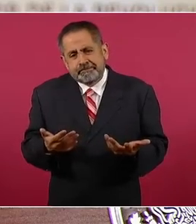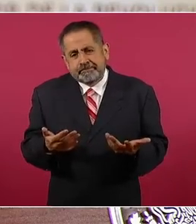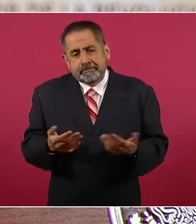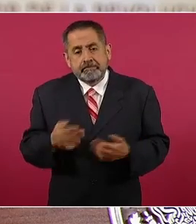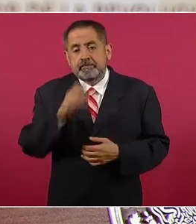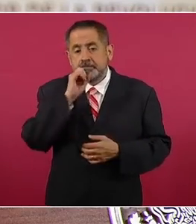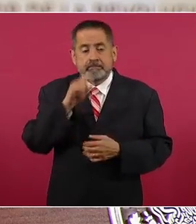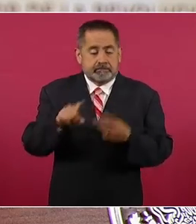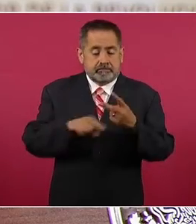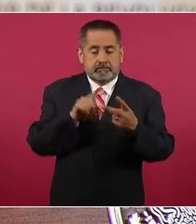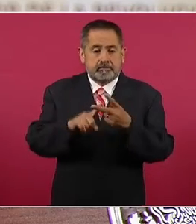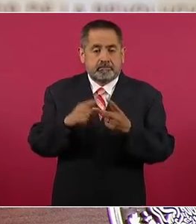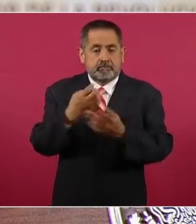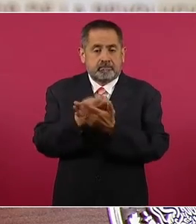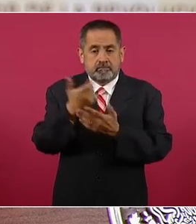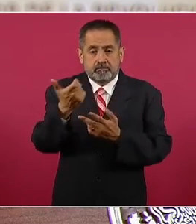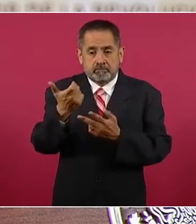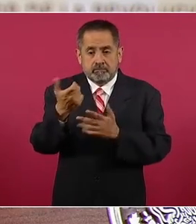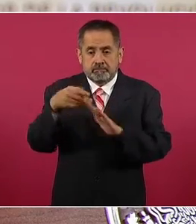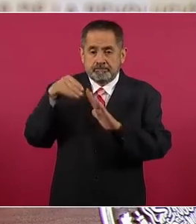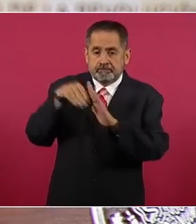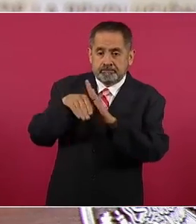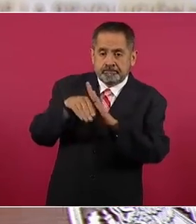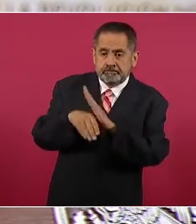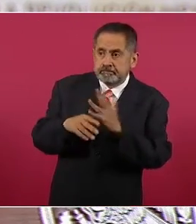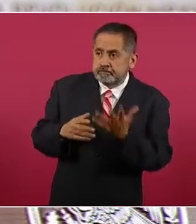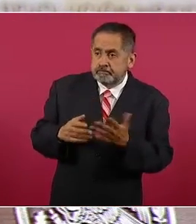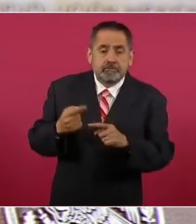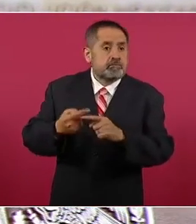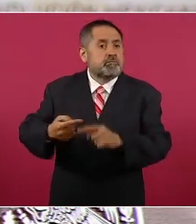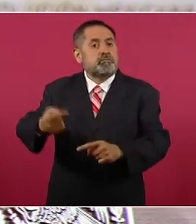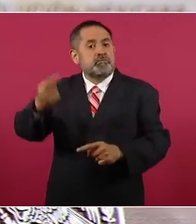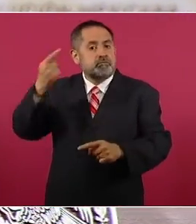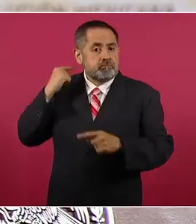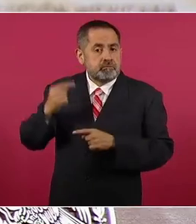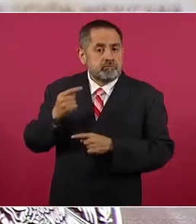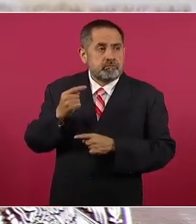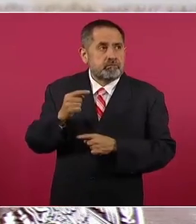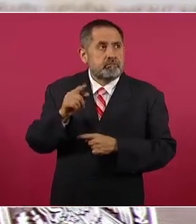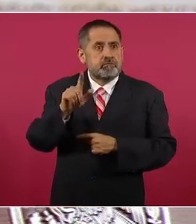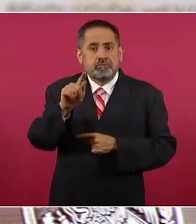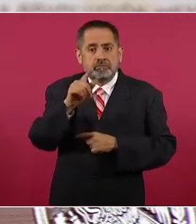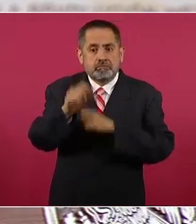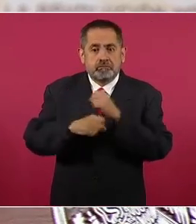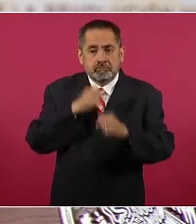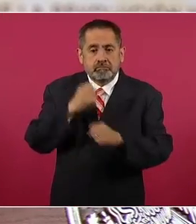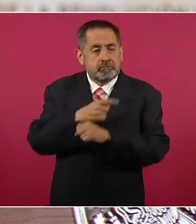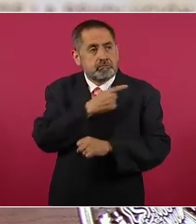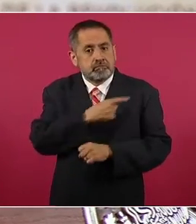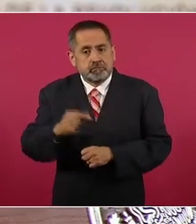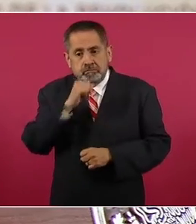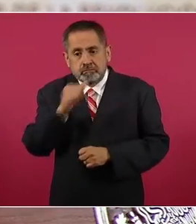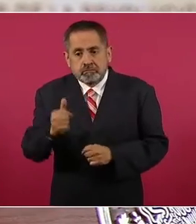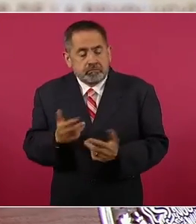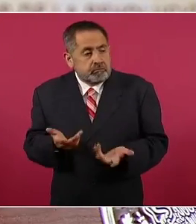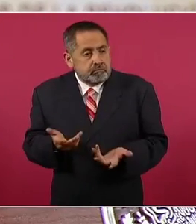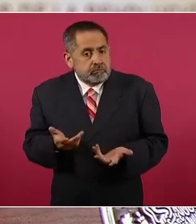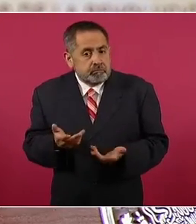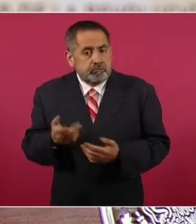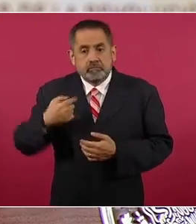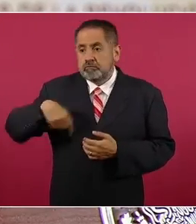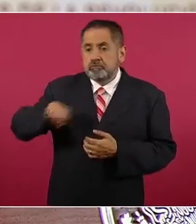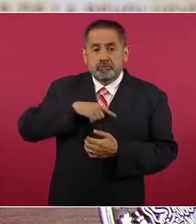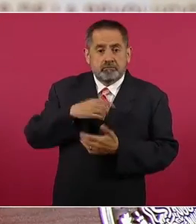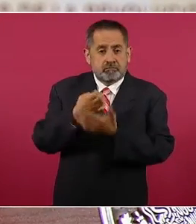caída de la economía, como no se veía en 30, 40, 50, 70 años. A nosotros no se nos había caído